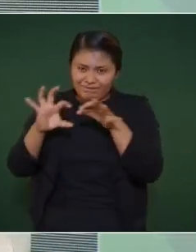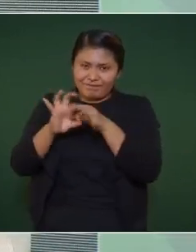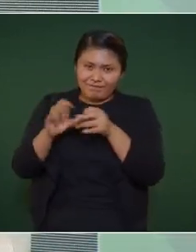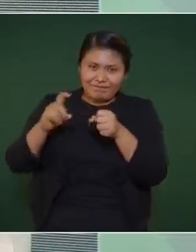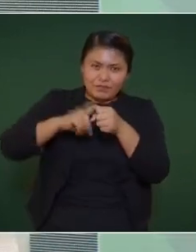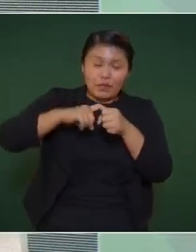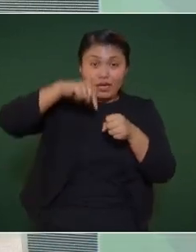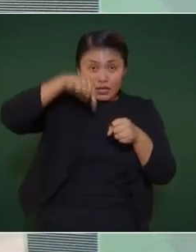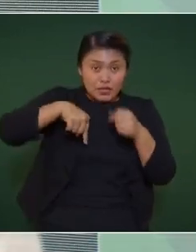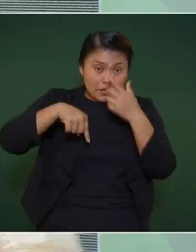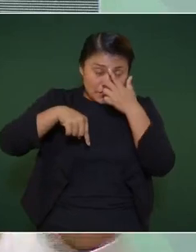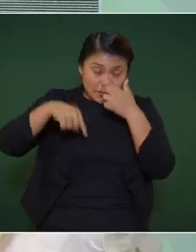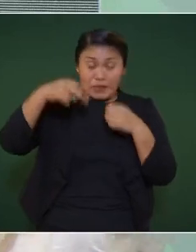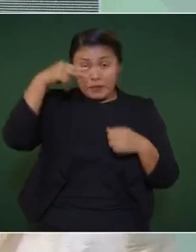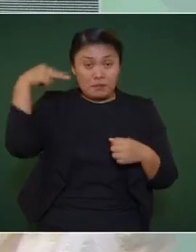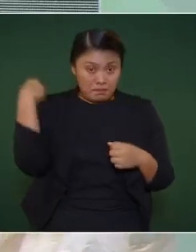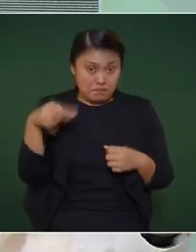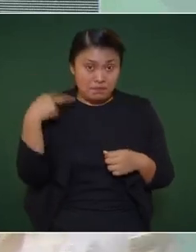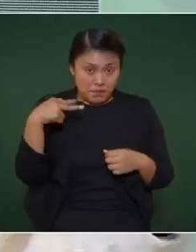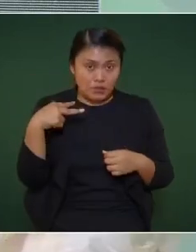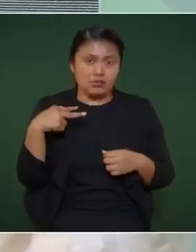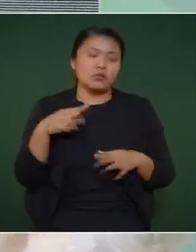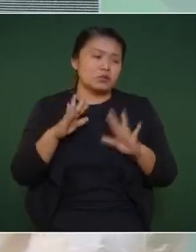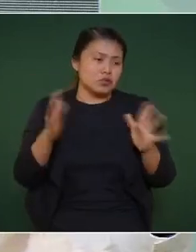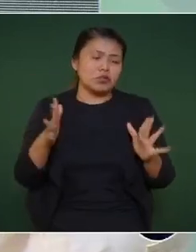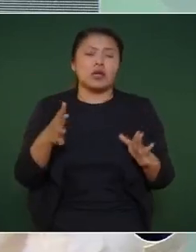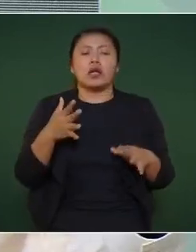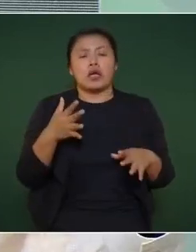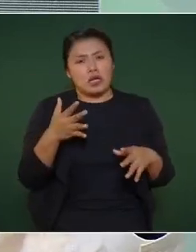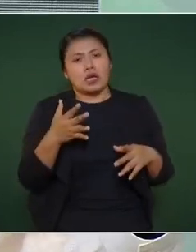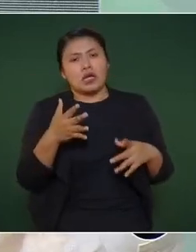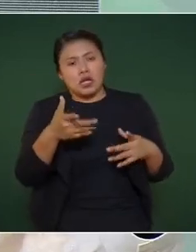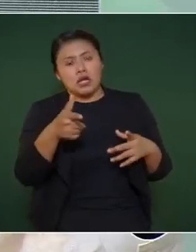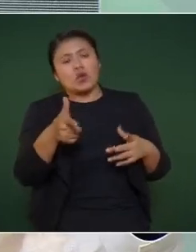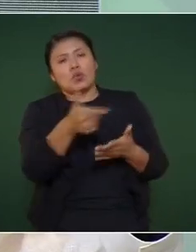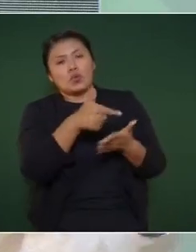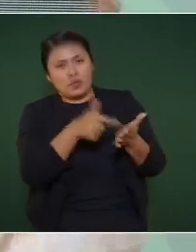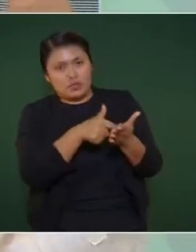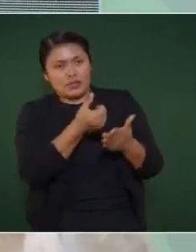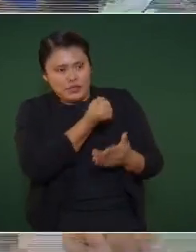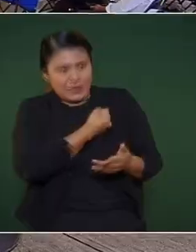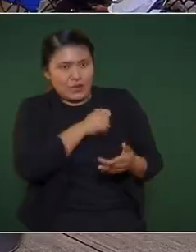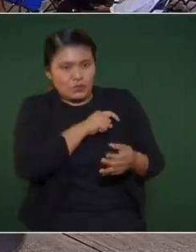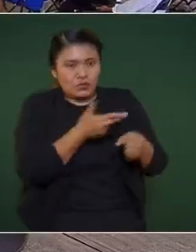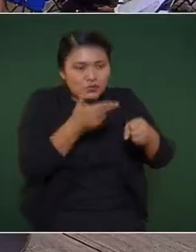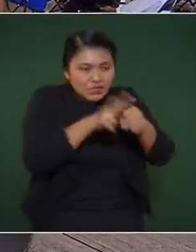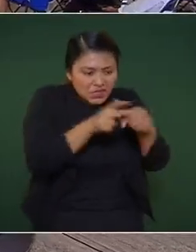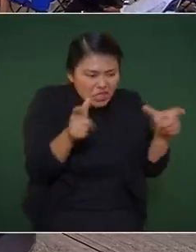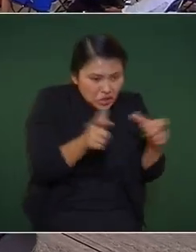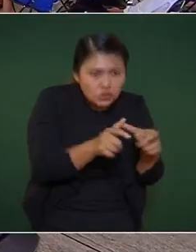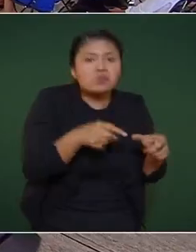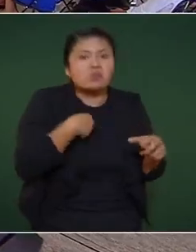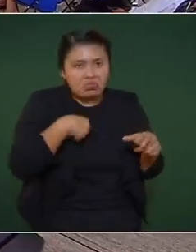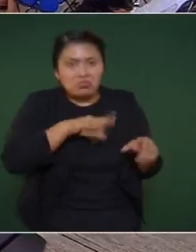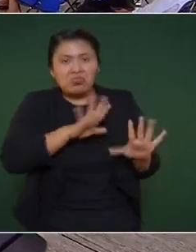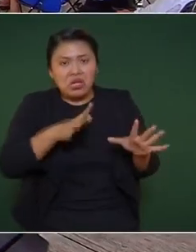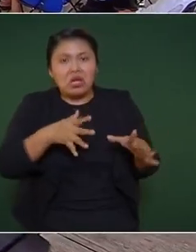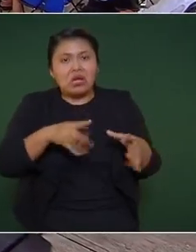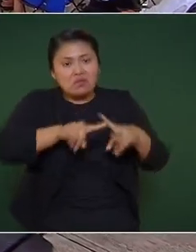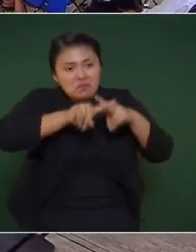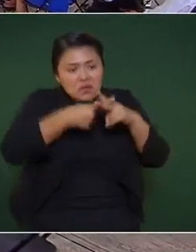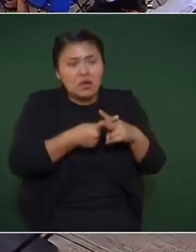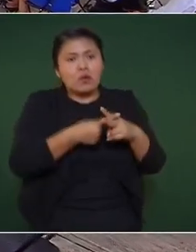en Veracruz se habían mejorado muchos centros de salud y se habían iniciado la construcción de